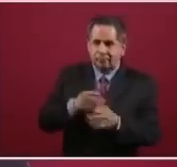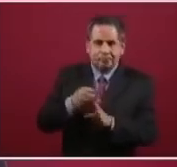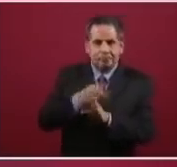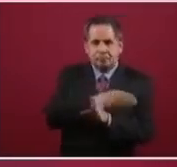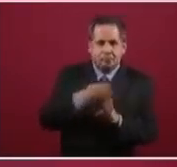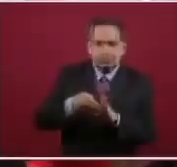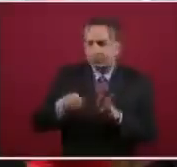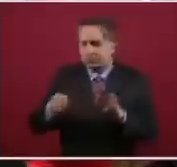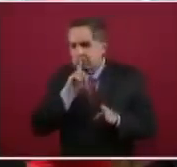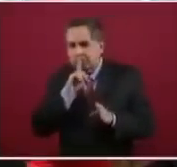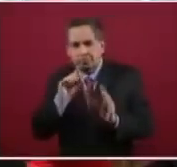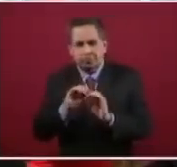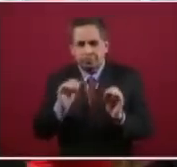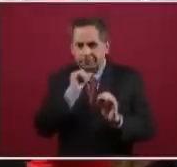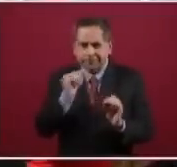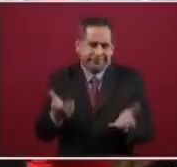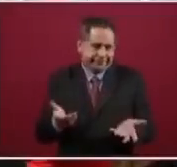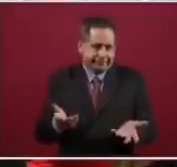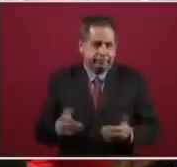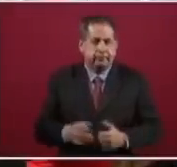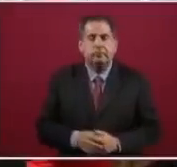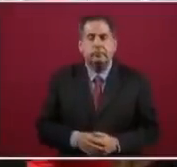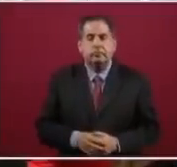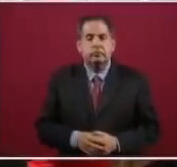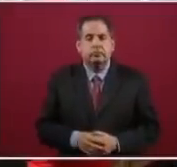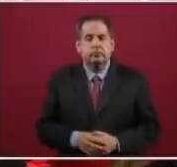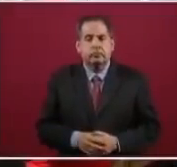en ese momento en ahí